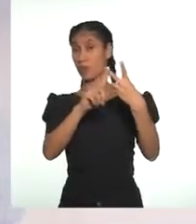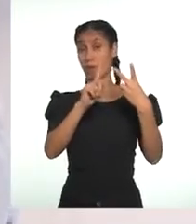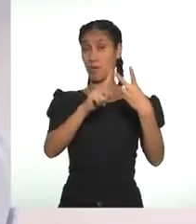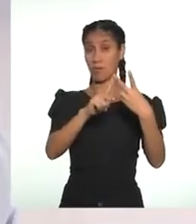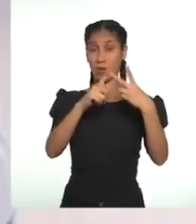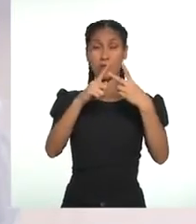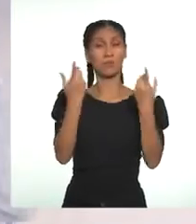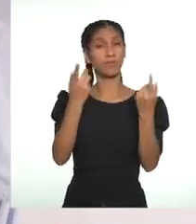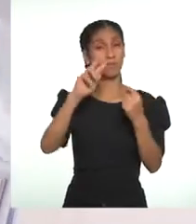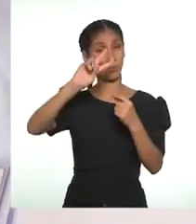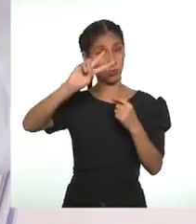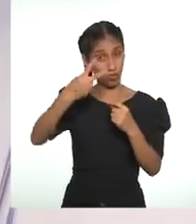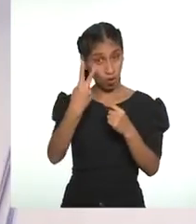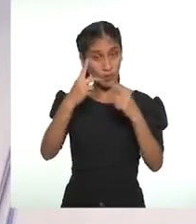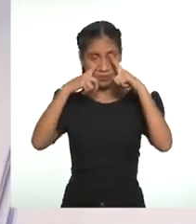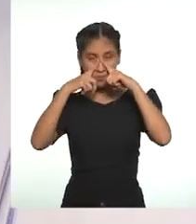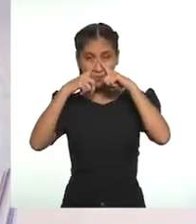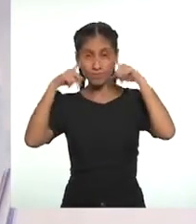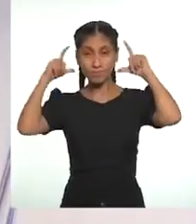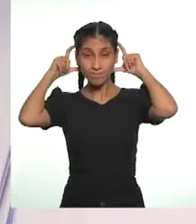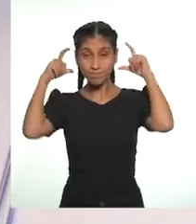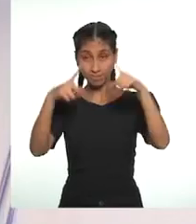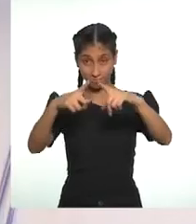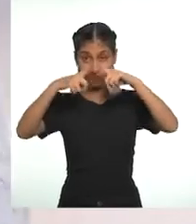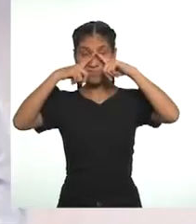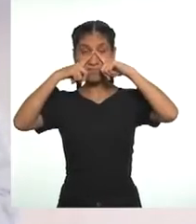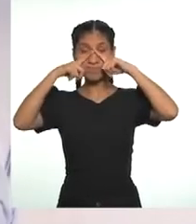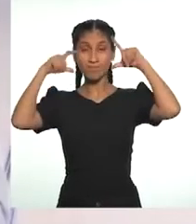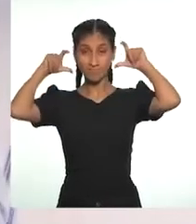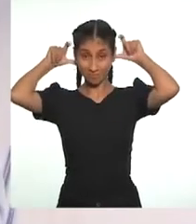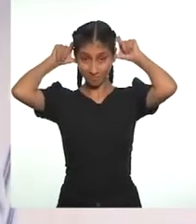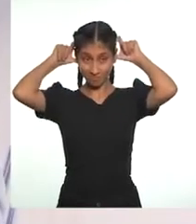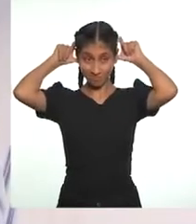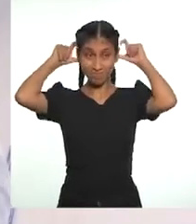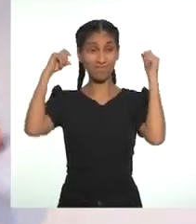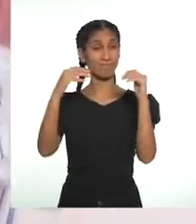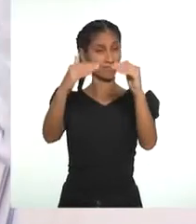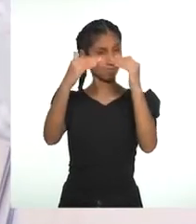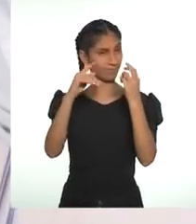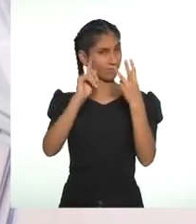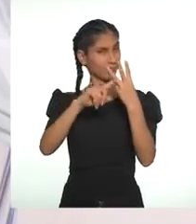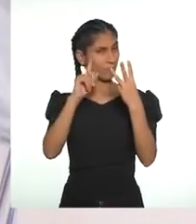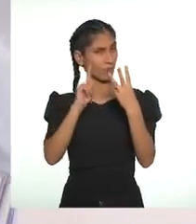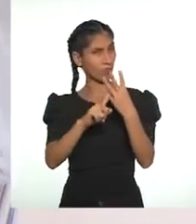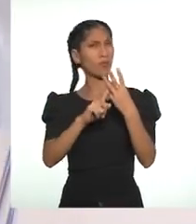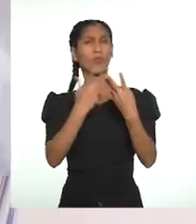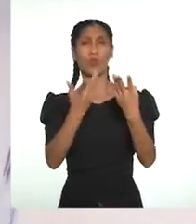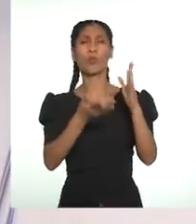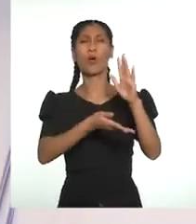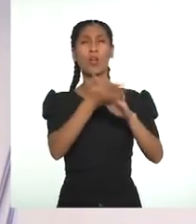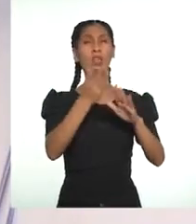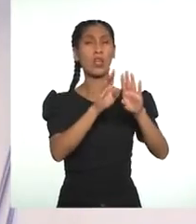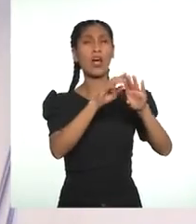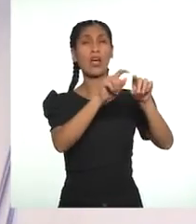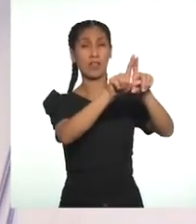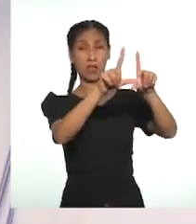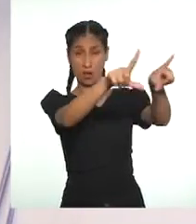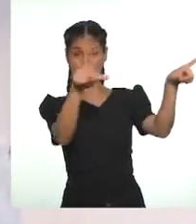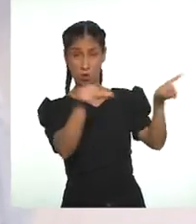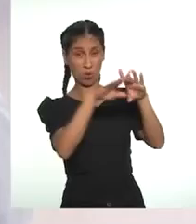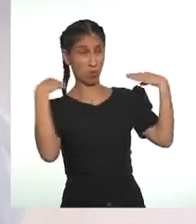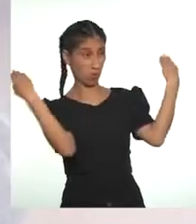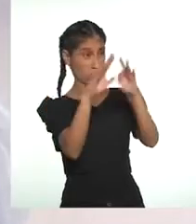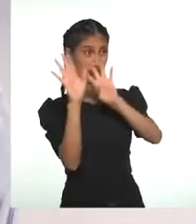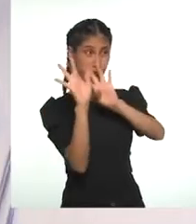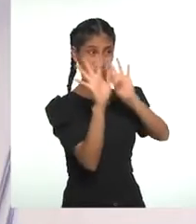personas. Usar correctamente la doble mascarilla, de modo que cubra la nariz y la boca. Evitar acudir a espacios